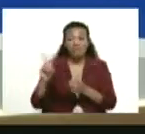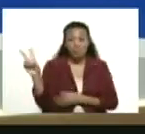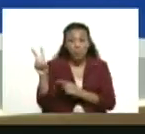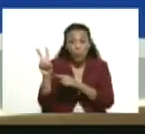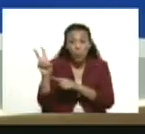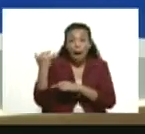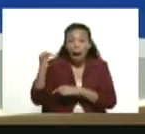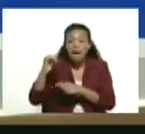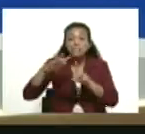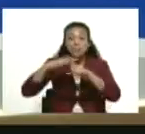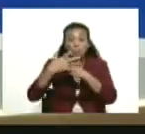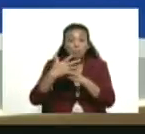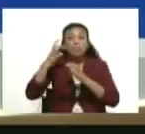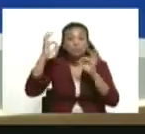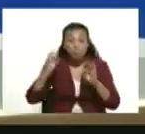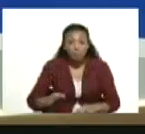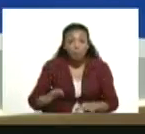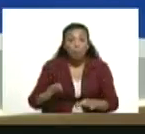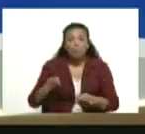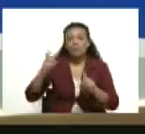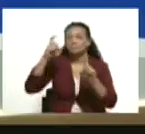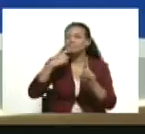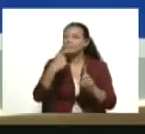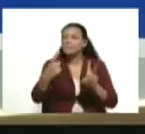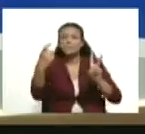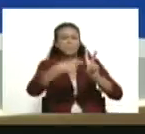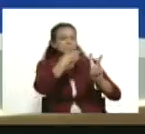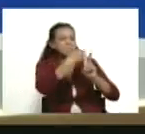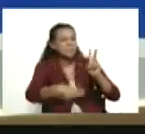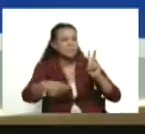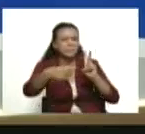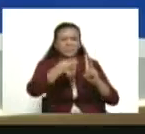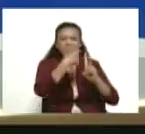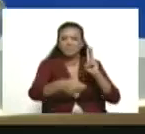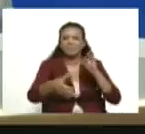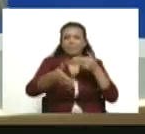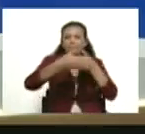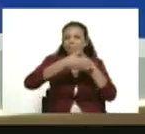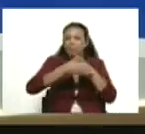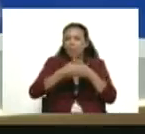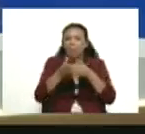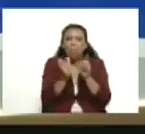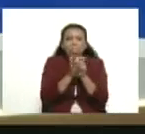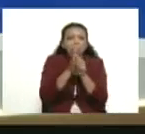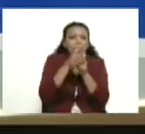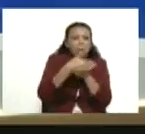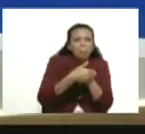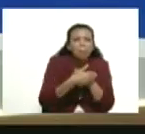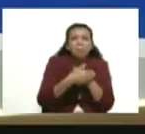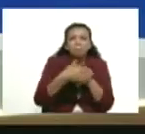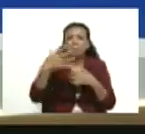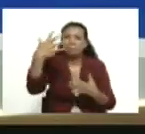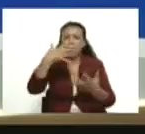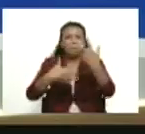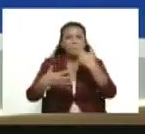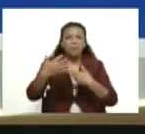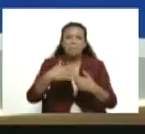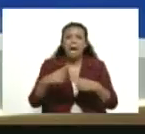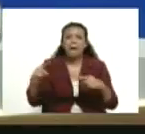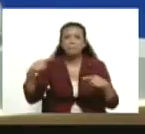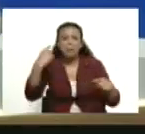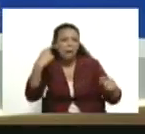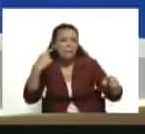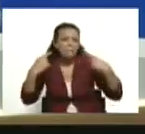la Venezuela de verdad que está censurada, que está tapada, tapiada. Por las grandes